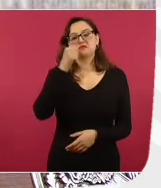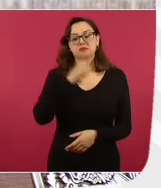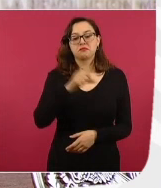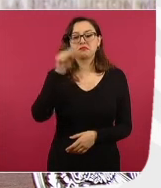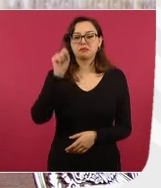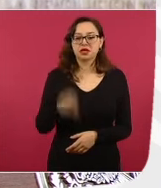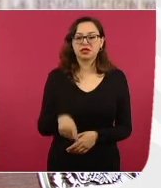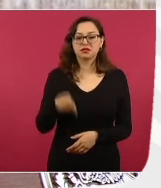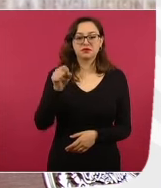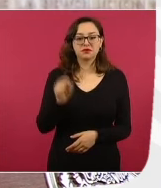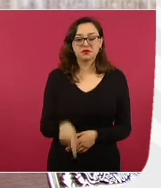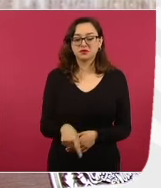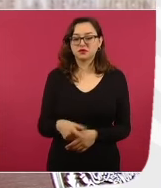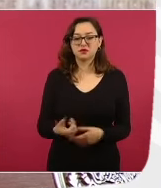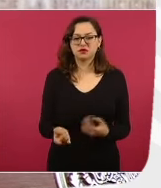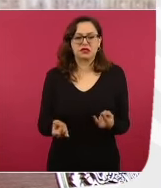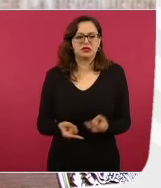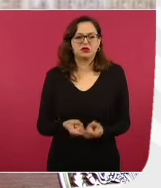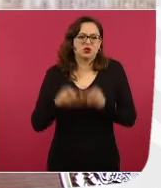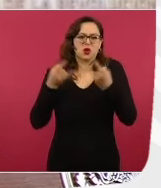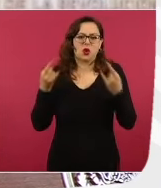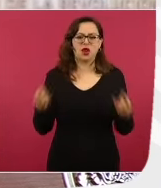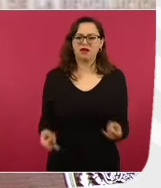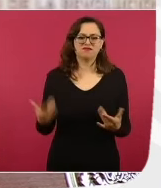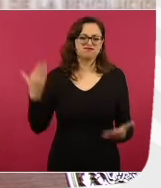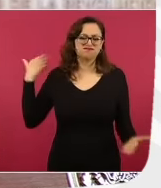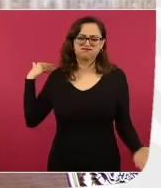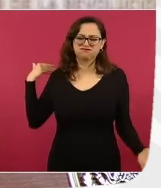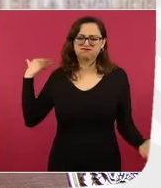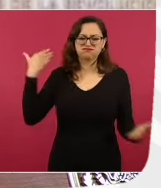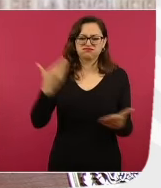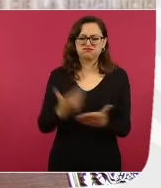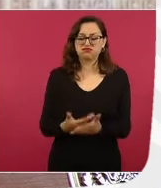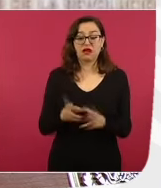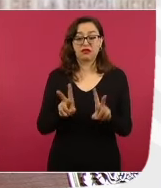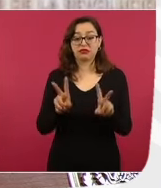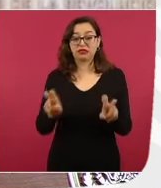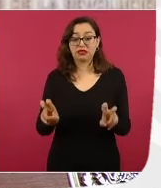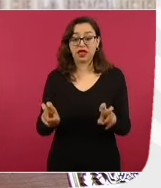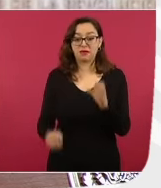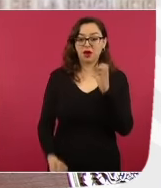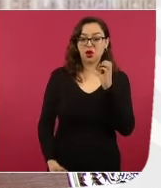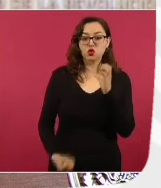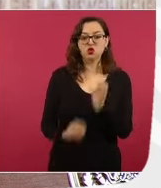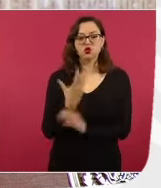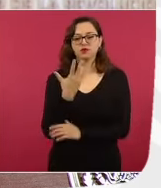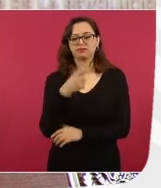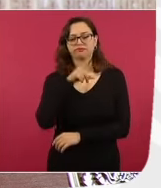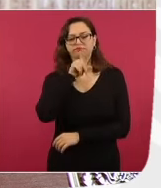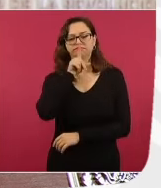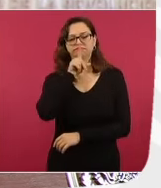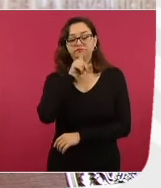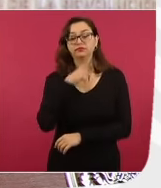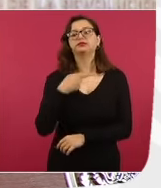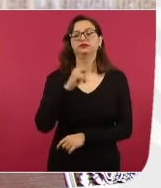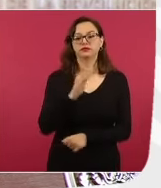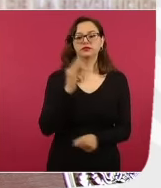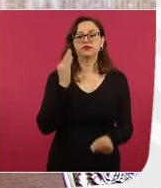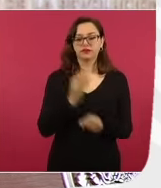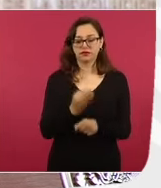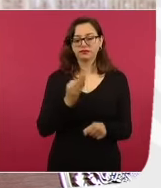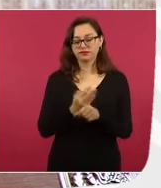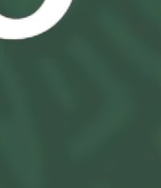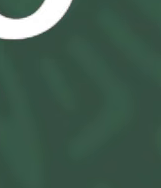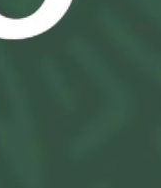siempre no es algo nuevo No lo que pasa que estamos en un proceso de